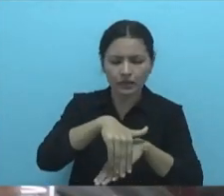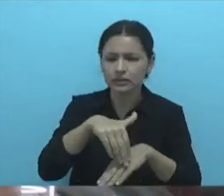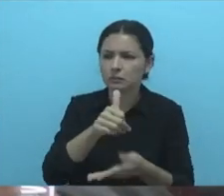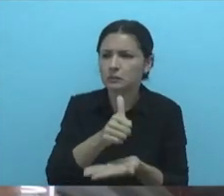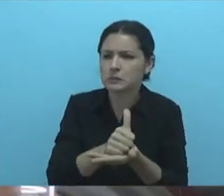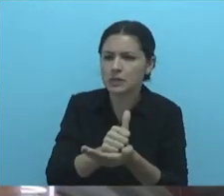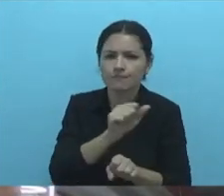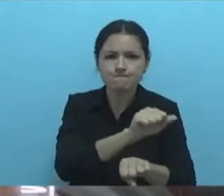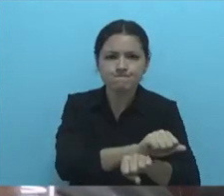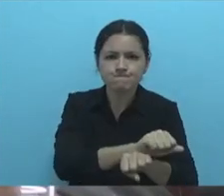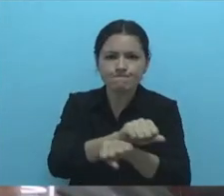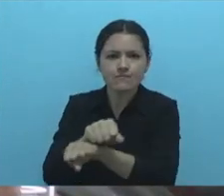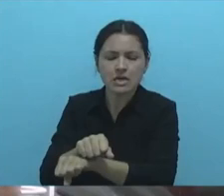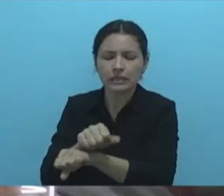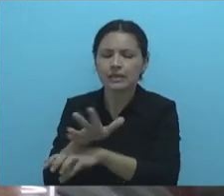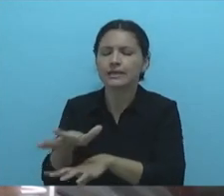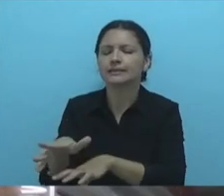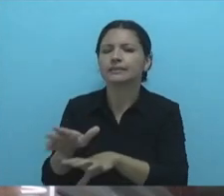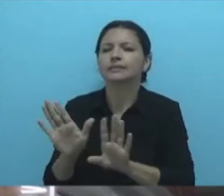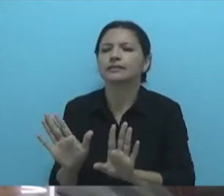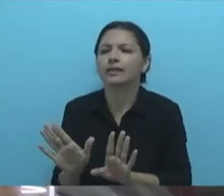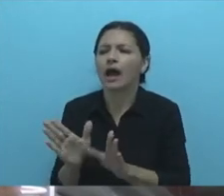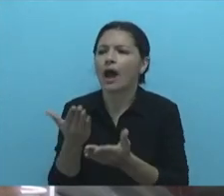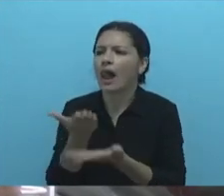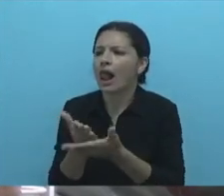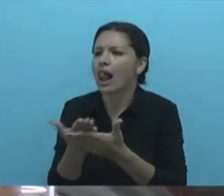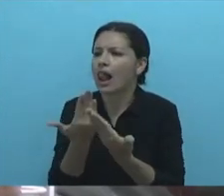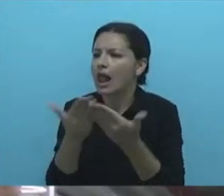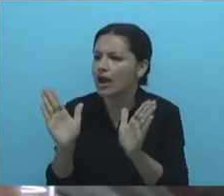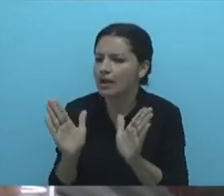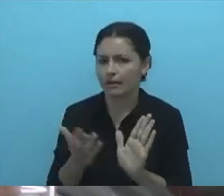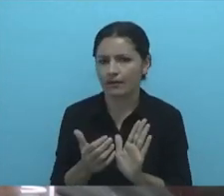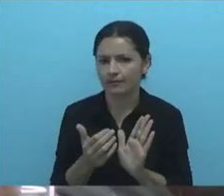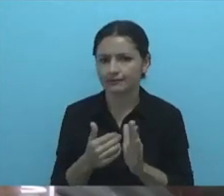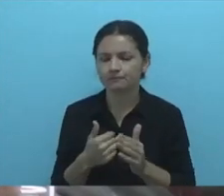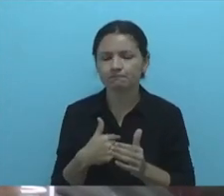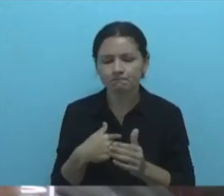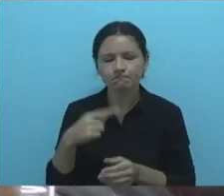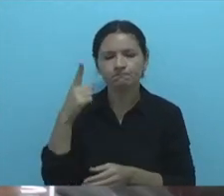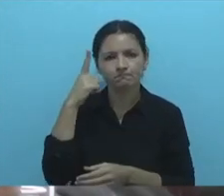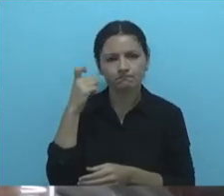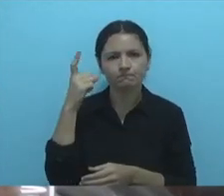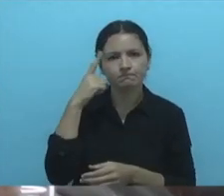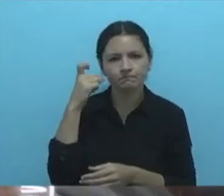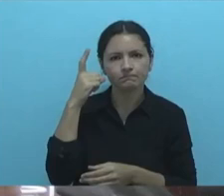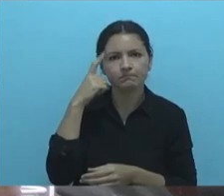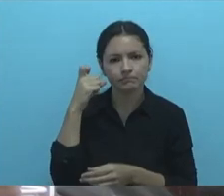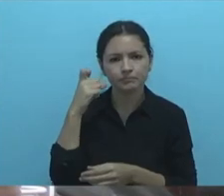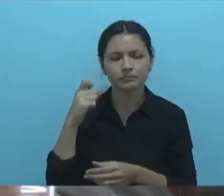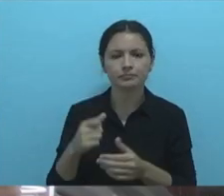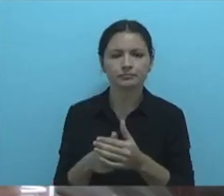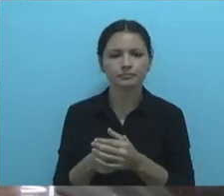las conocimos en ese contexto y la verdad que para mí en lo personal también fue un aprendizaje enorme poder